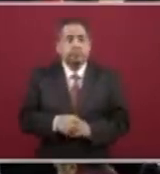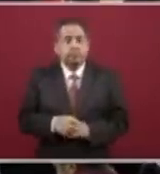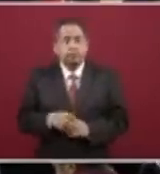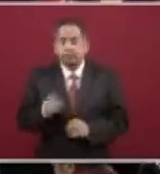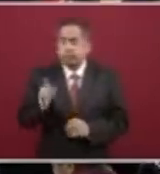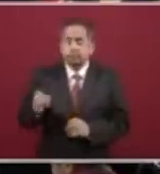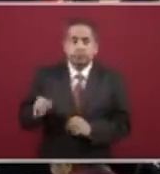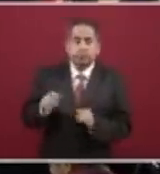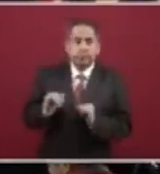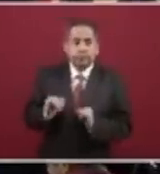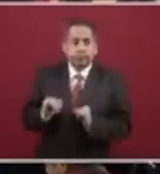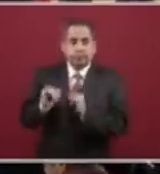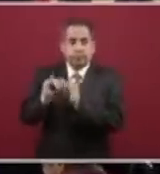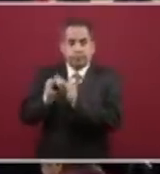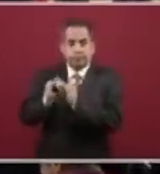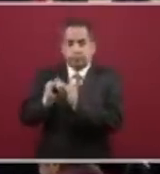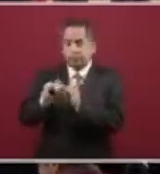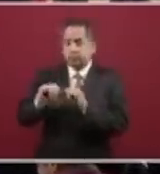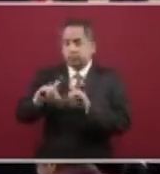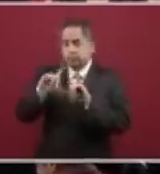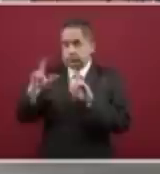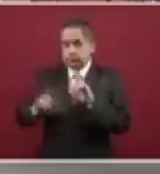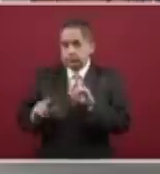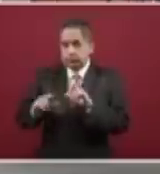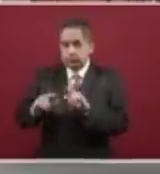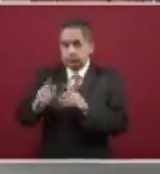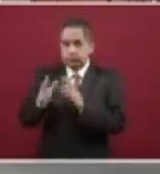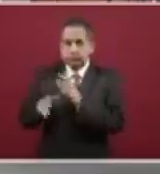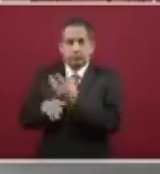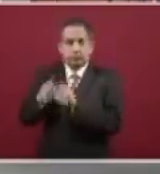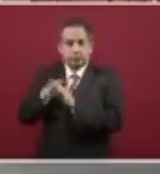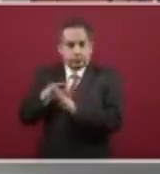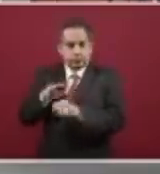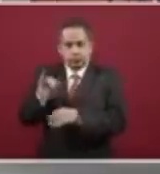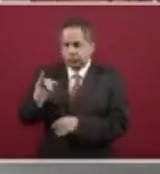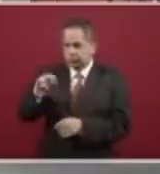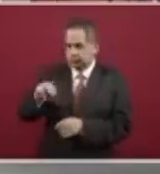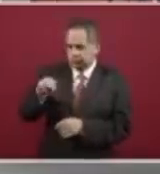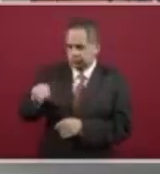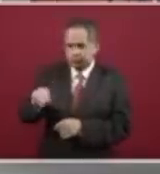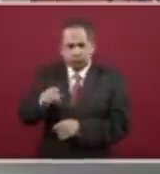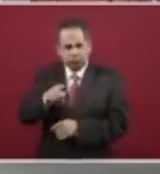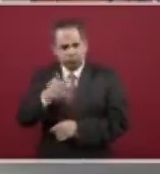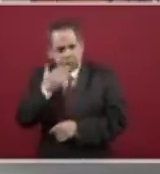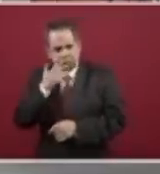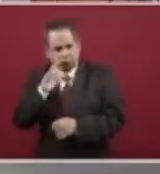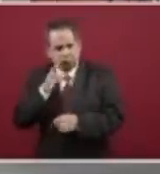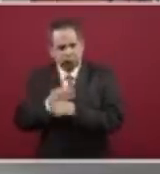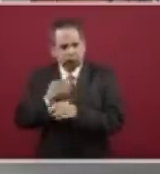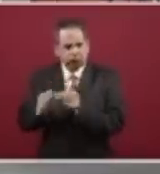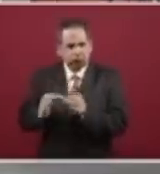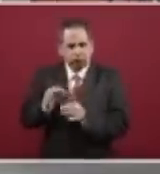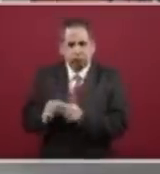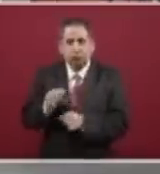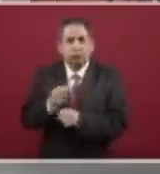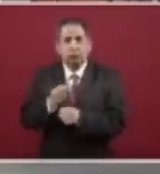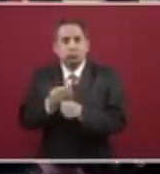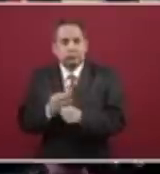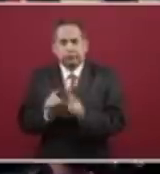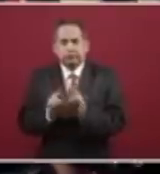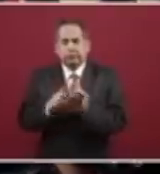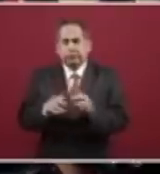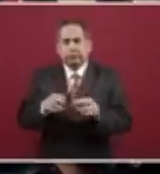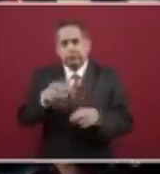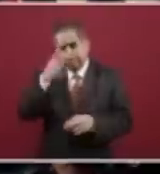migración ha hecho un papel adecuado en el manejo de la crisis de migrantes que tiene al borde las relaciones entre méxico y